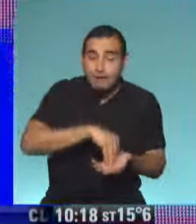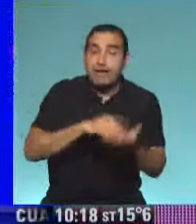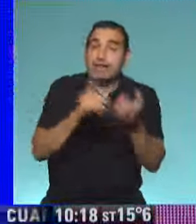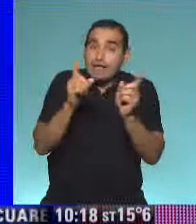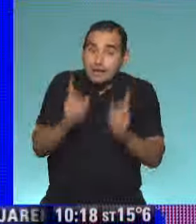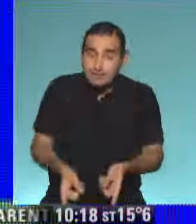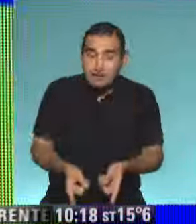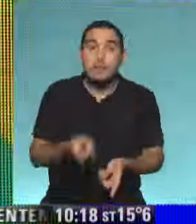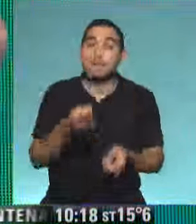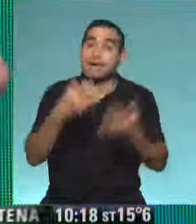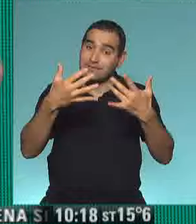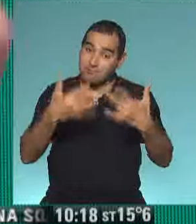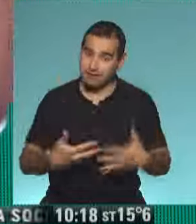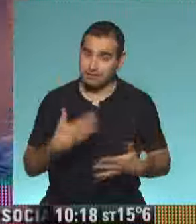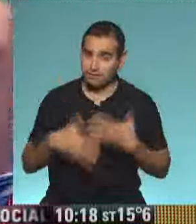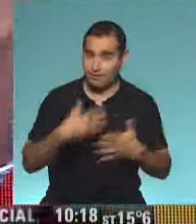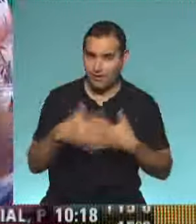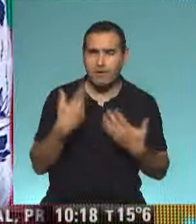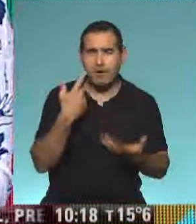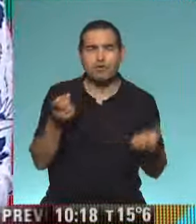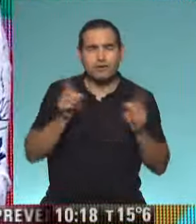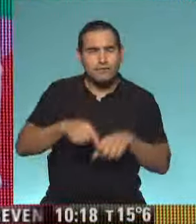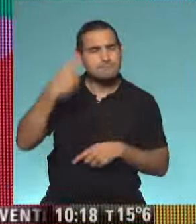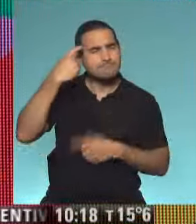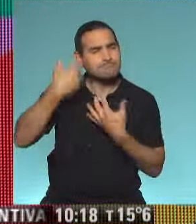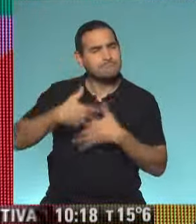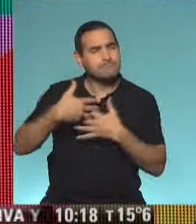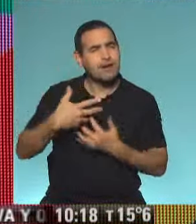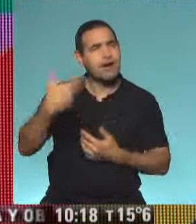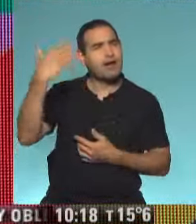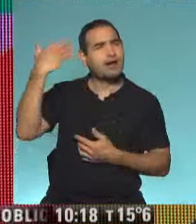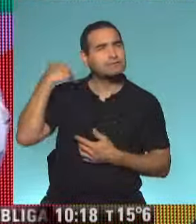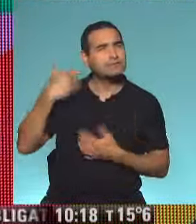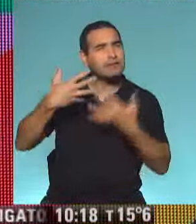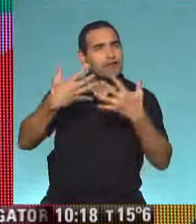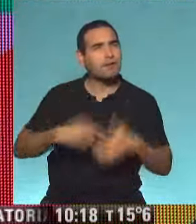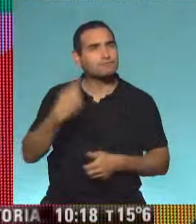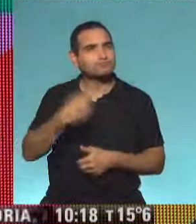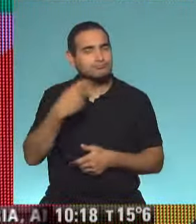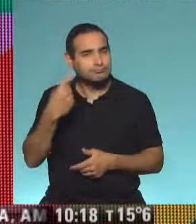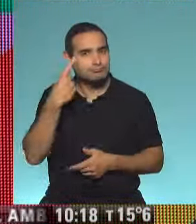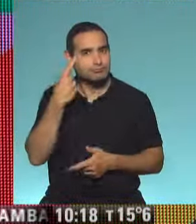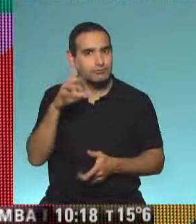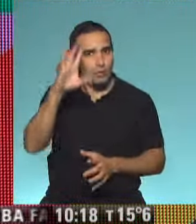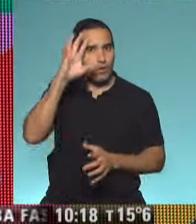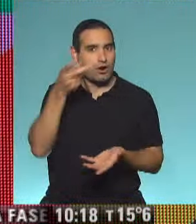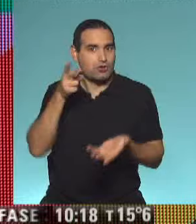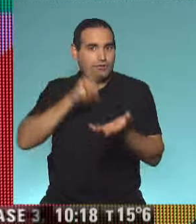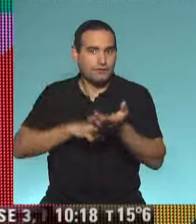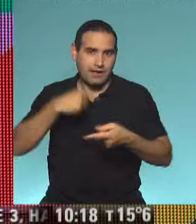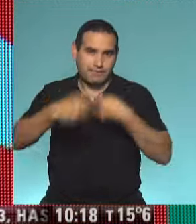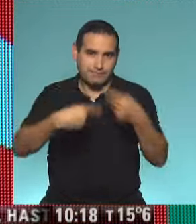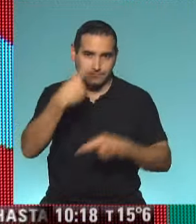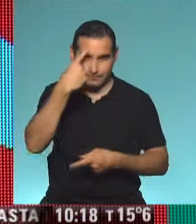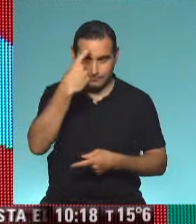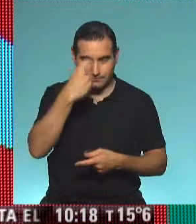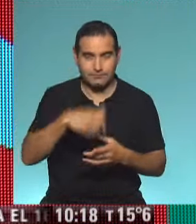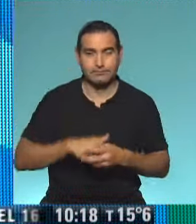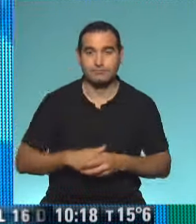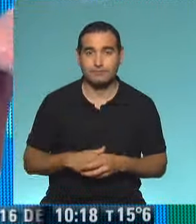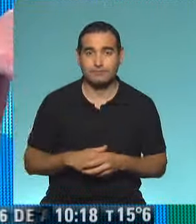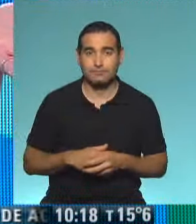en matemática para volver a pensar algunas cosas que hicimos en la primera parte del año y recordar para poder seguir aprendiendo otras nuevas.